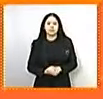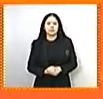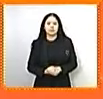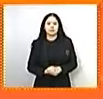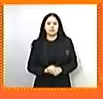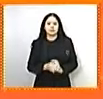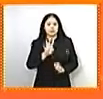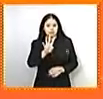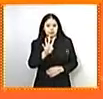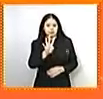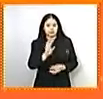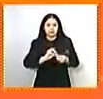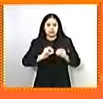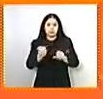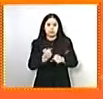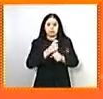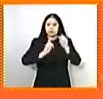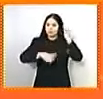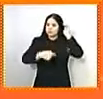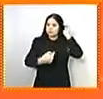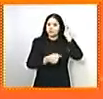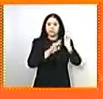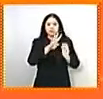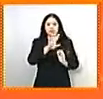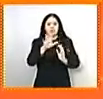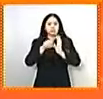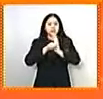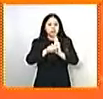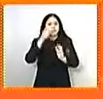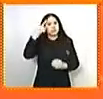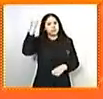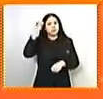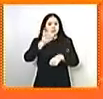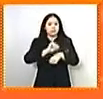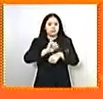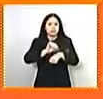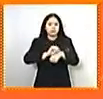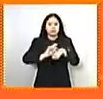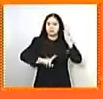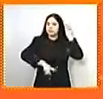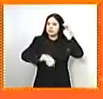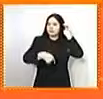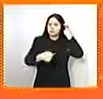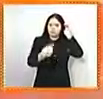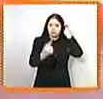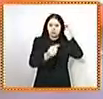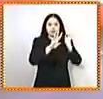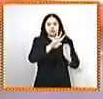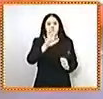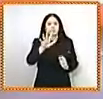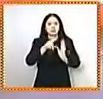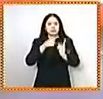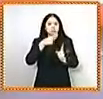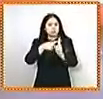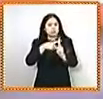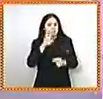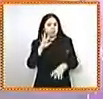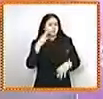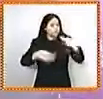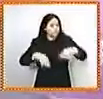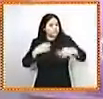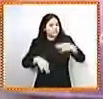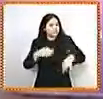Y este es el 4, número ganador para la diaria 45 con su símbolo de sueños iglesia. Y para más uno, 45 más 4.